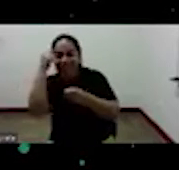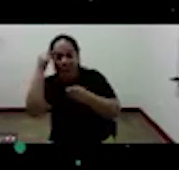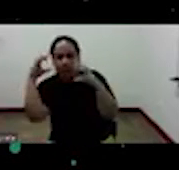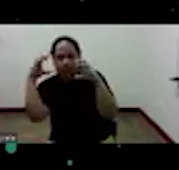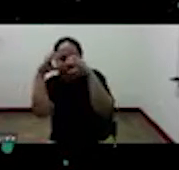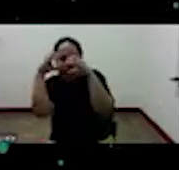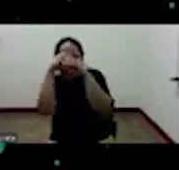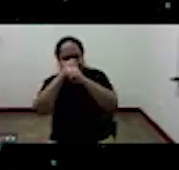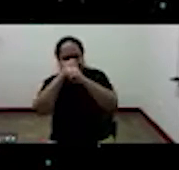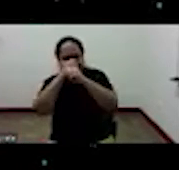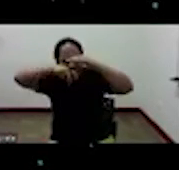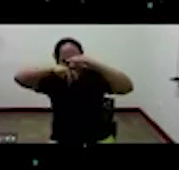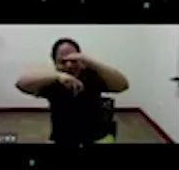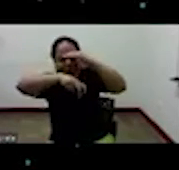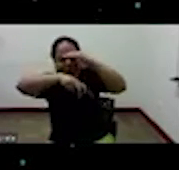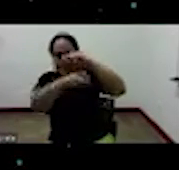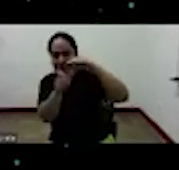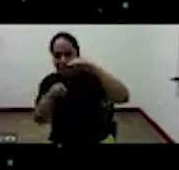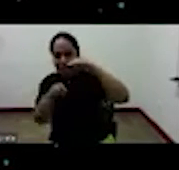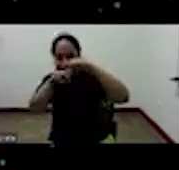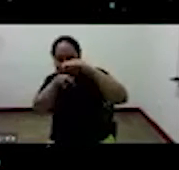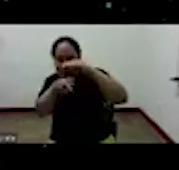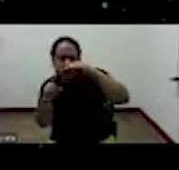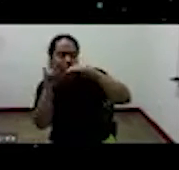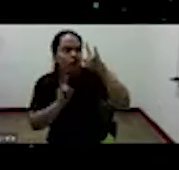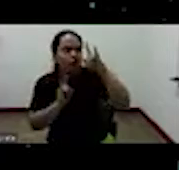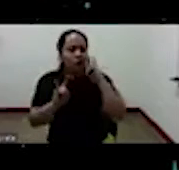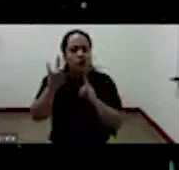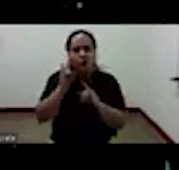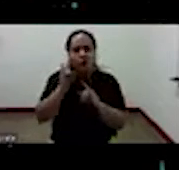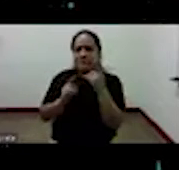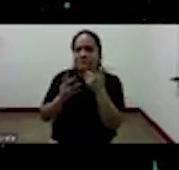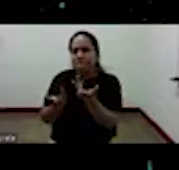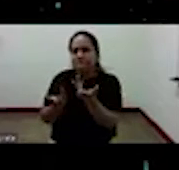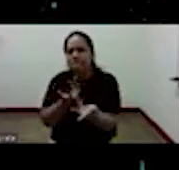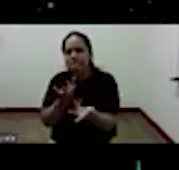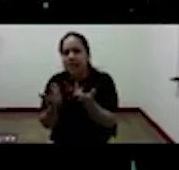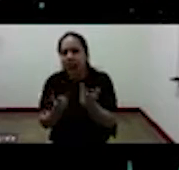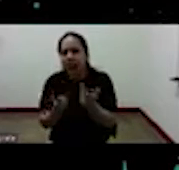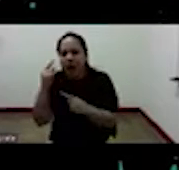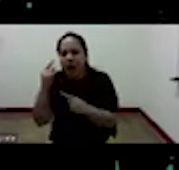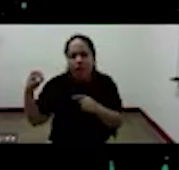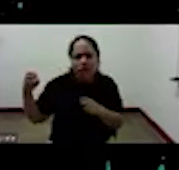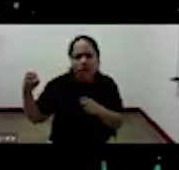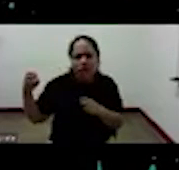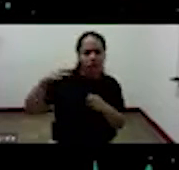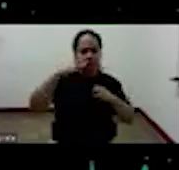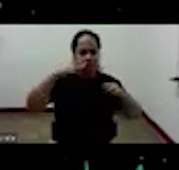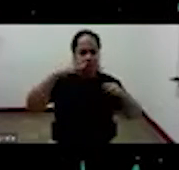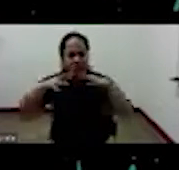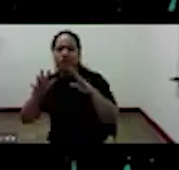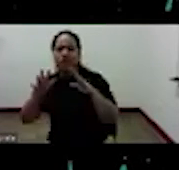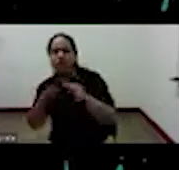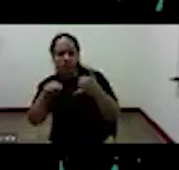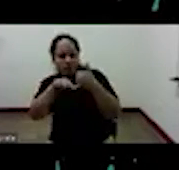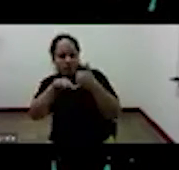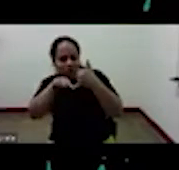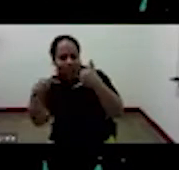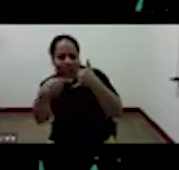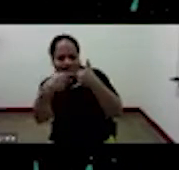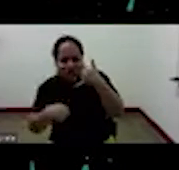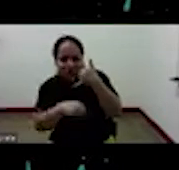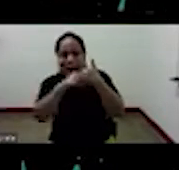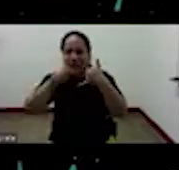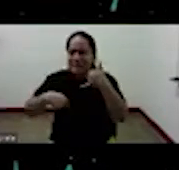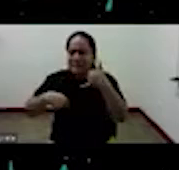la gente entraba a escuchar una especie de ráfagas del paisaje amazónico y andino un poco extraño